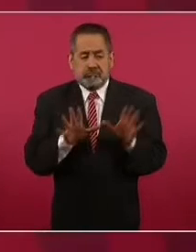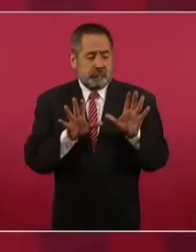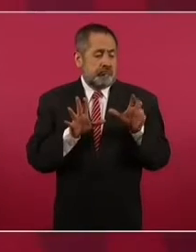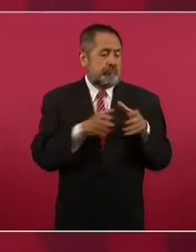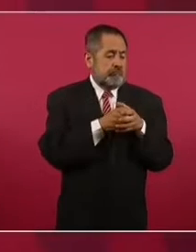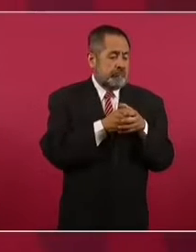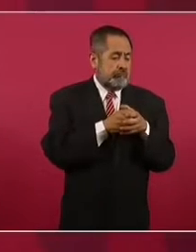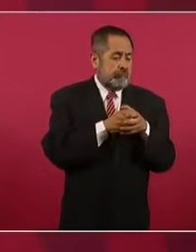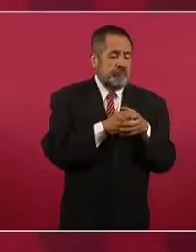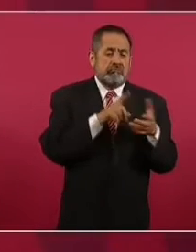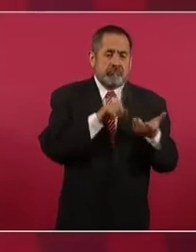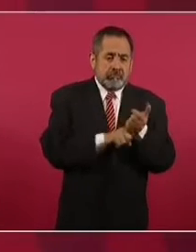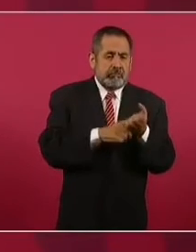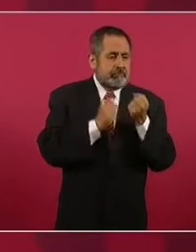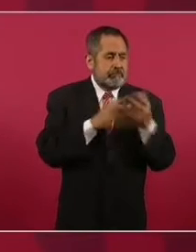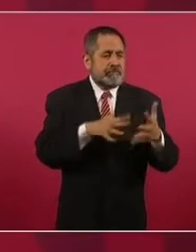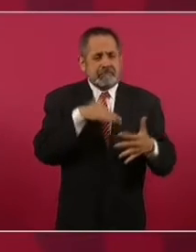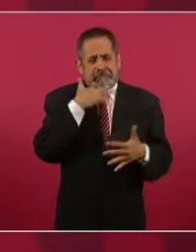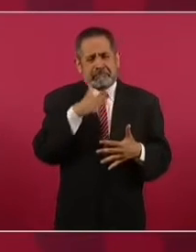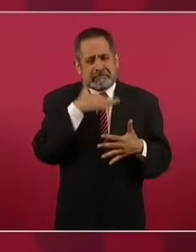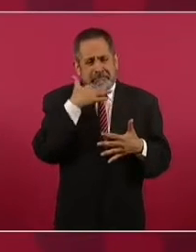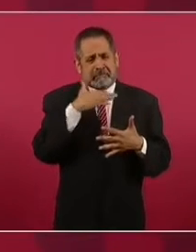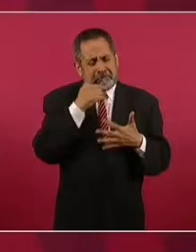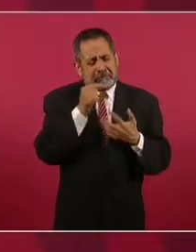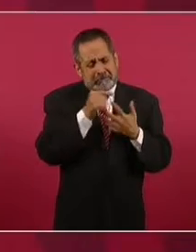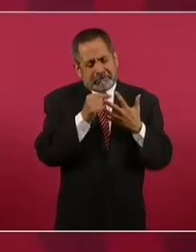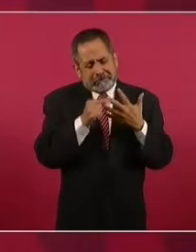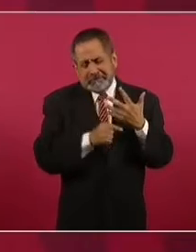auspició la corrupción